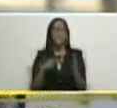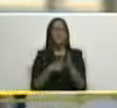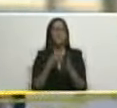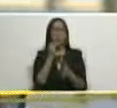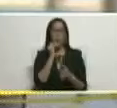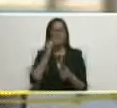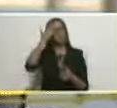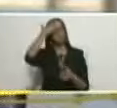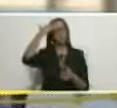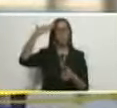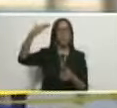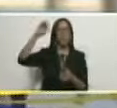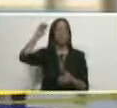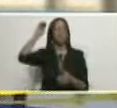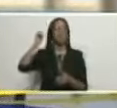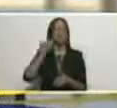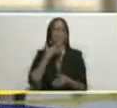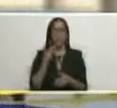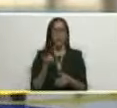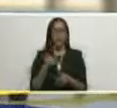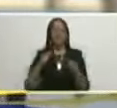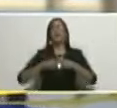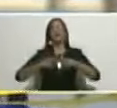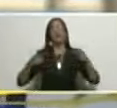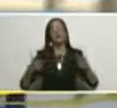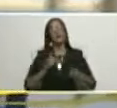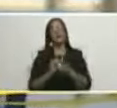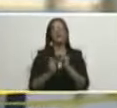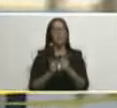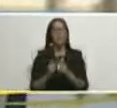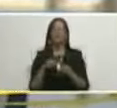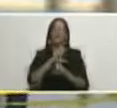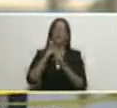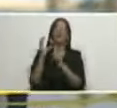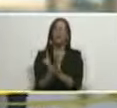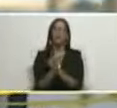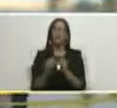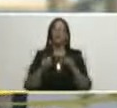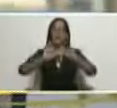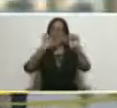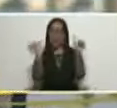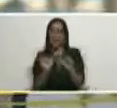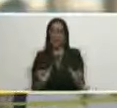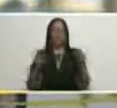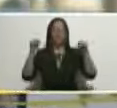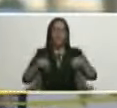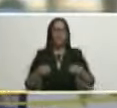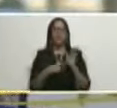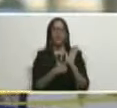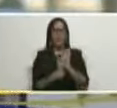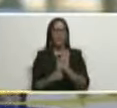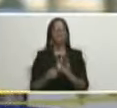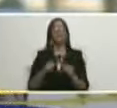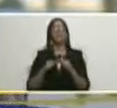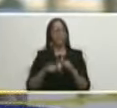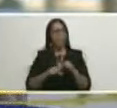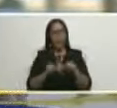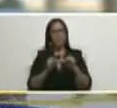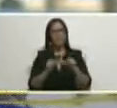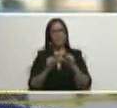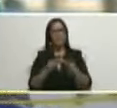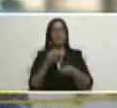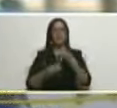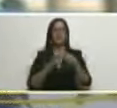soñar un futuro mejor, crecer en el deporte, en la cultura, en el arte. Este es el ejemplo de lo que vamos a seguir haciendo